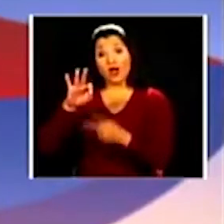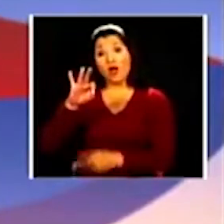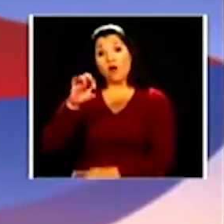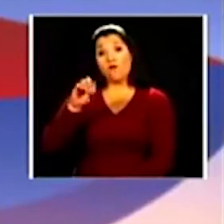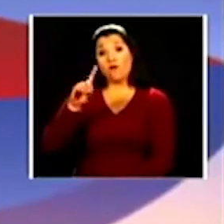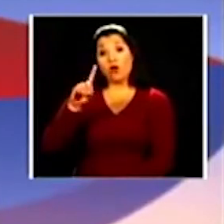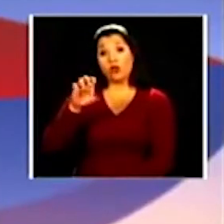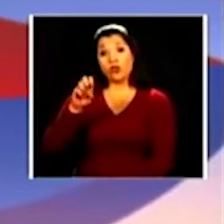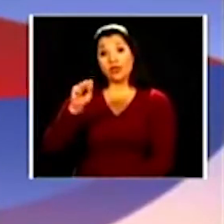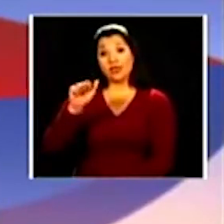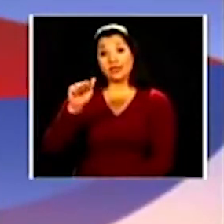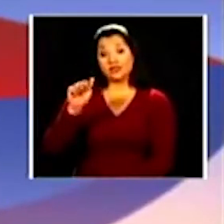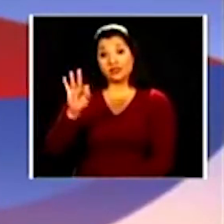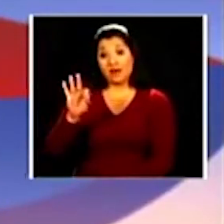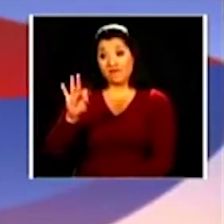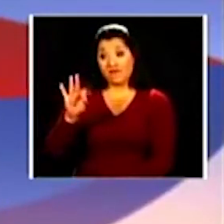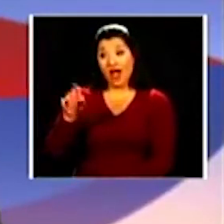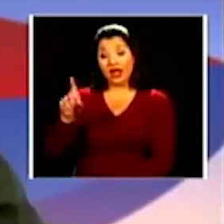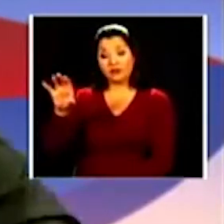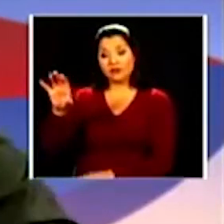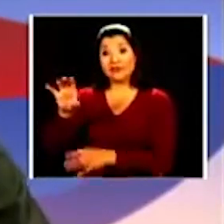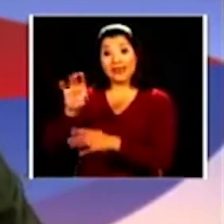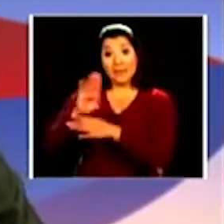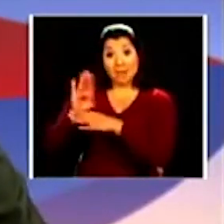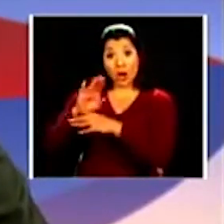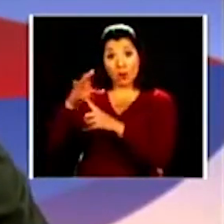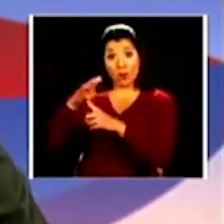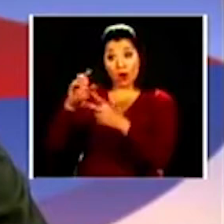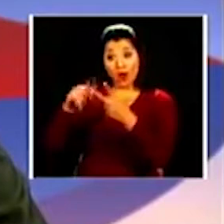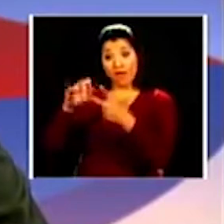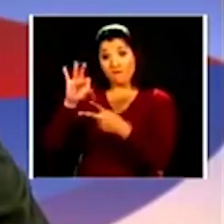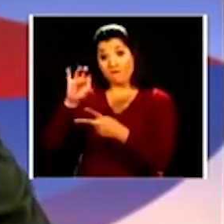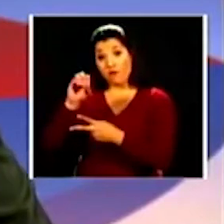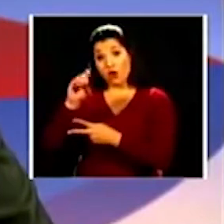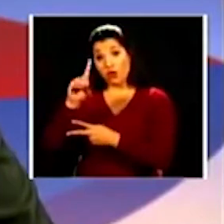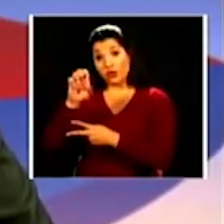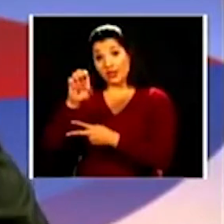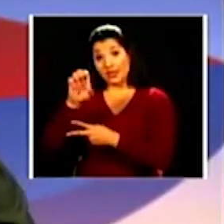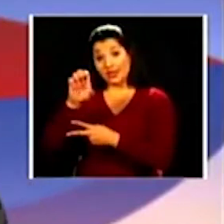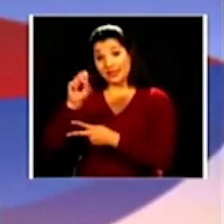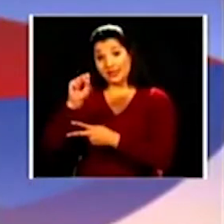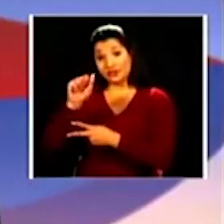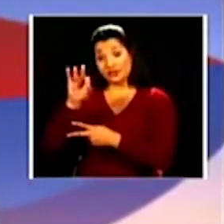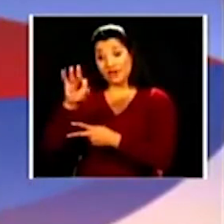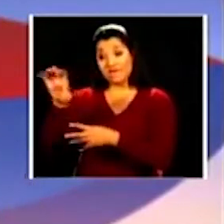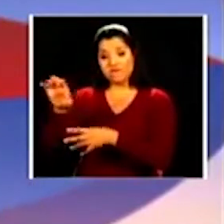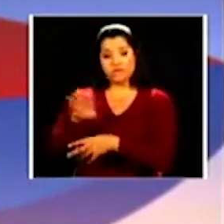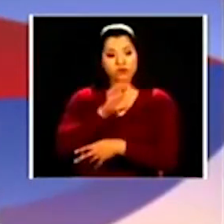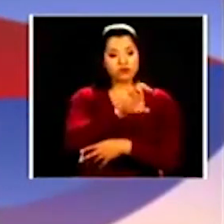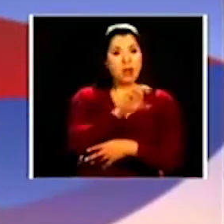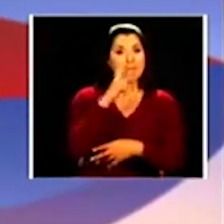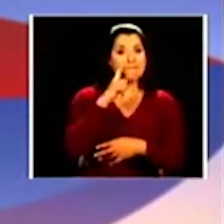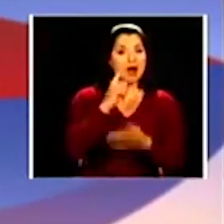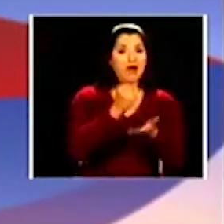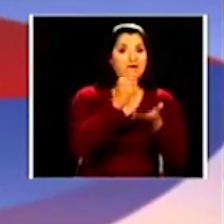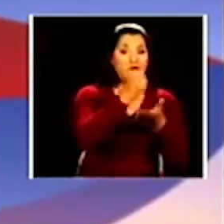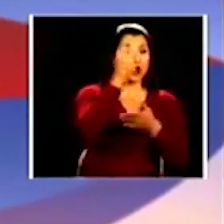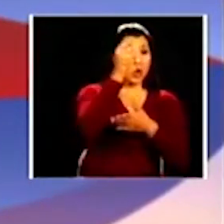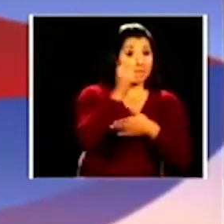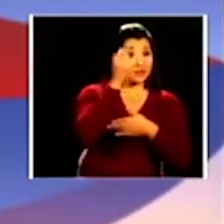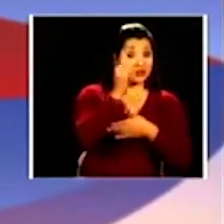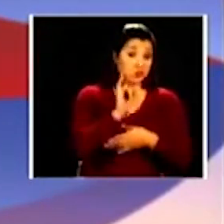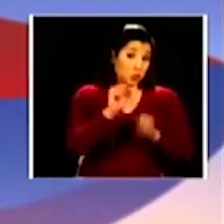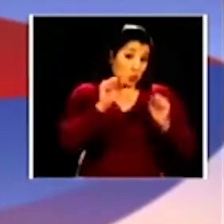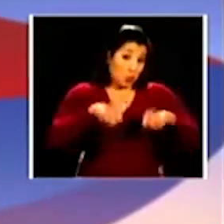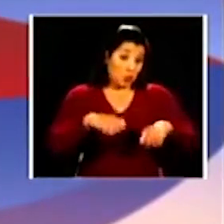de pensiones del IBM, que representaría 85.000 millones de colones al año aproximadamente. Me parece que es un tema que hay que poner sobre la mesa